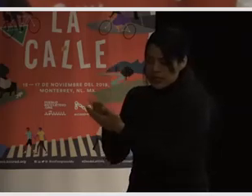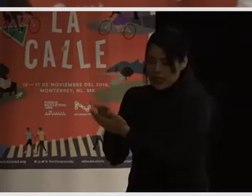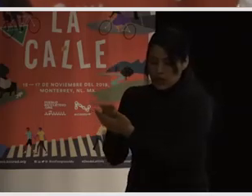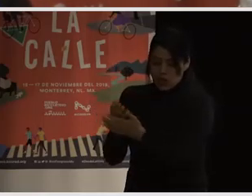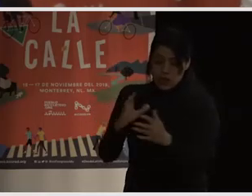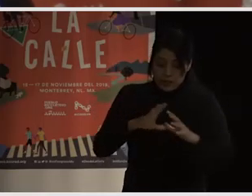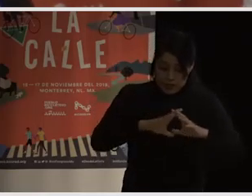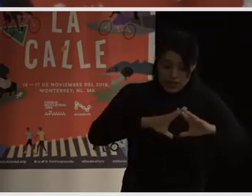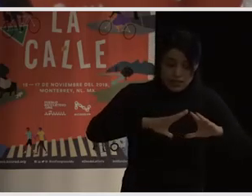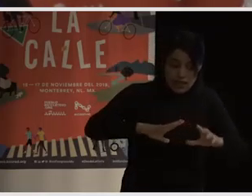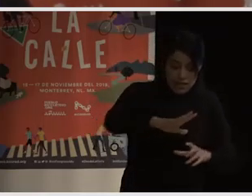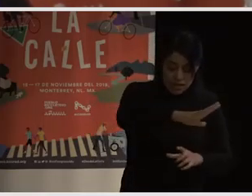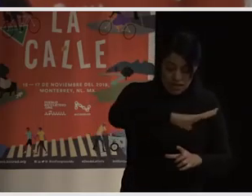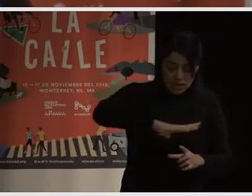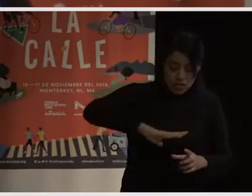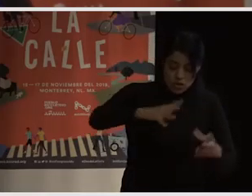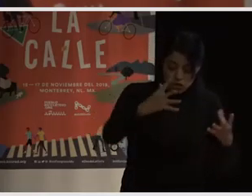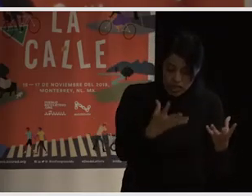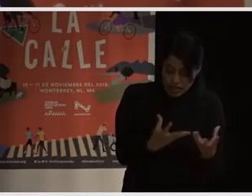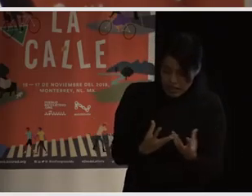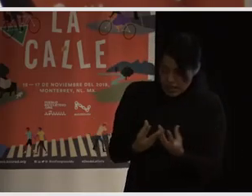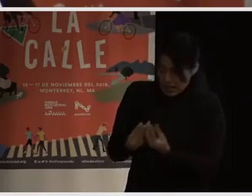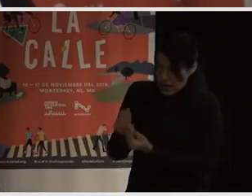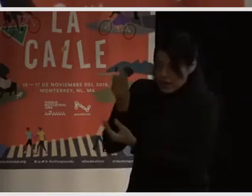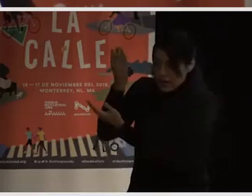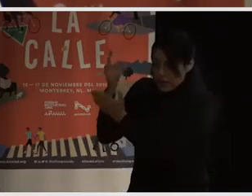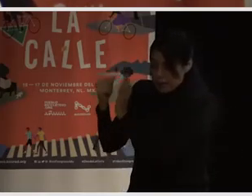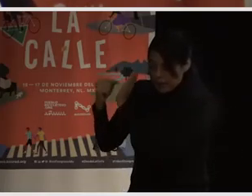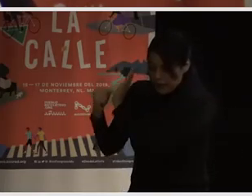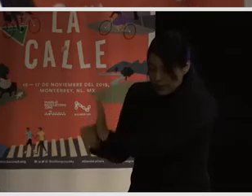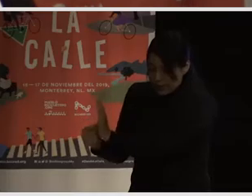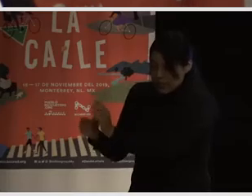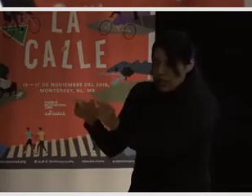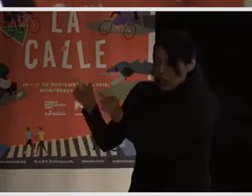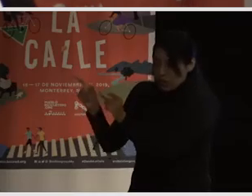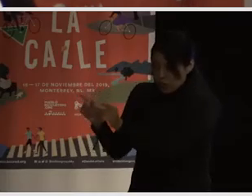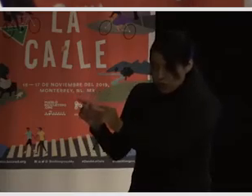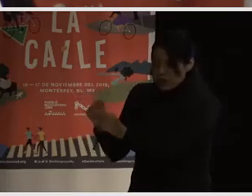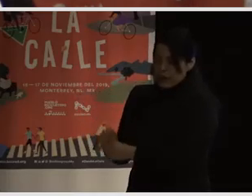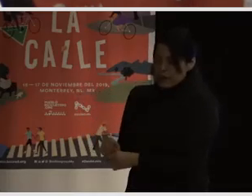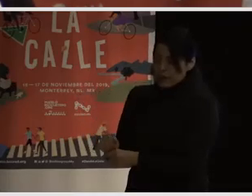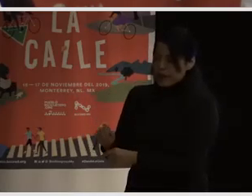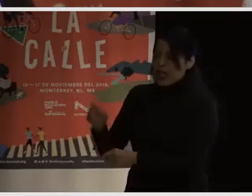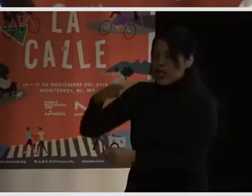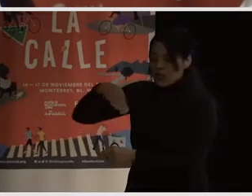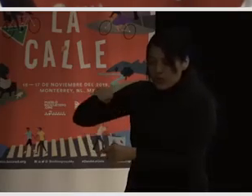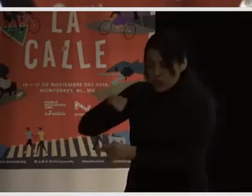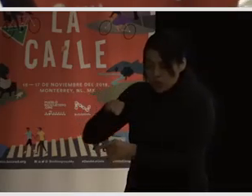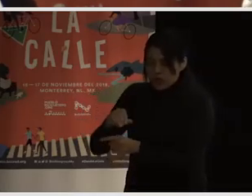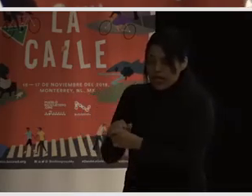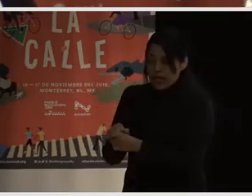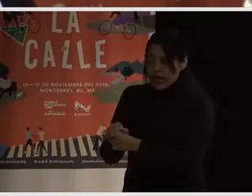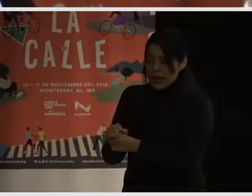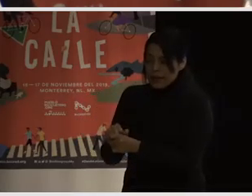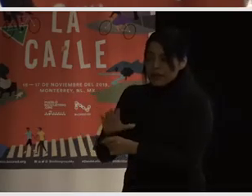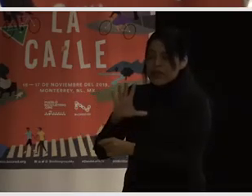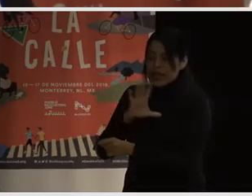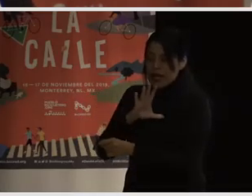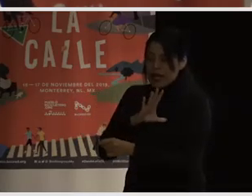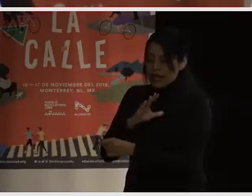a esos puntos particulares donde además se busca abonará que haya un pues